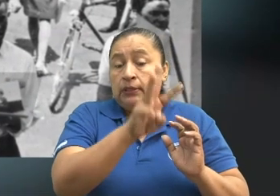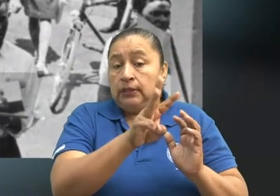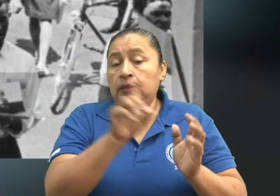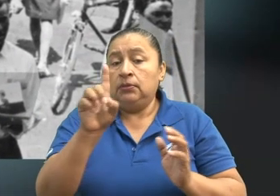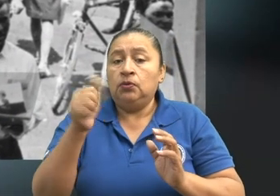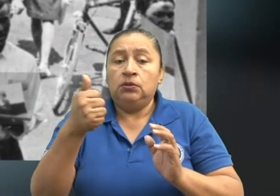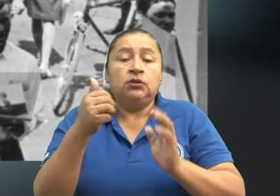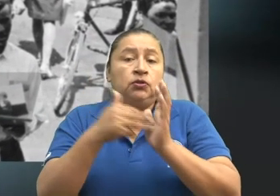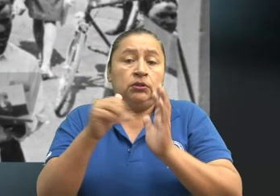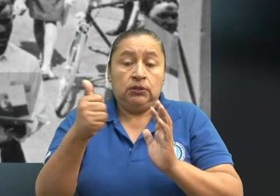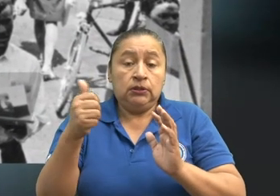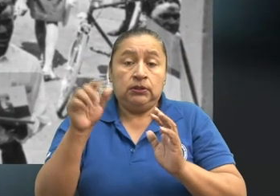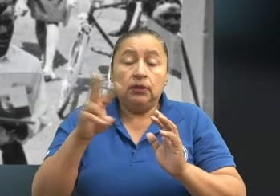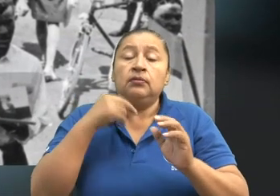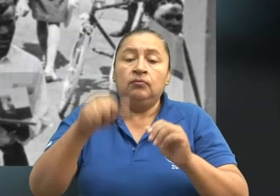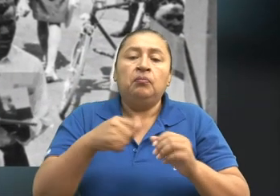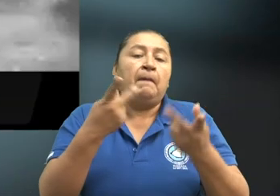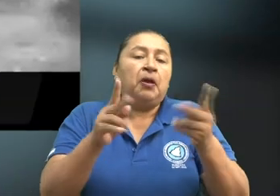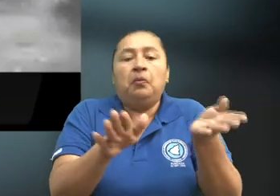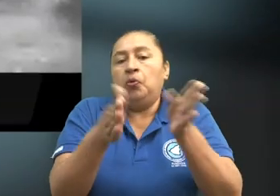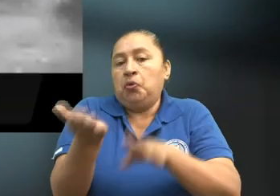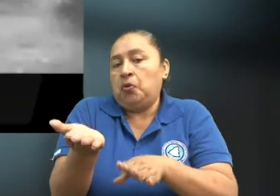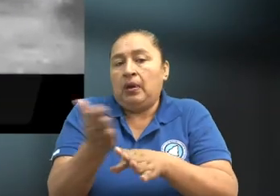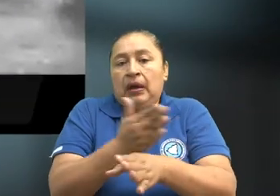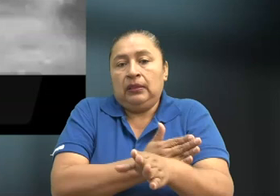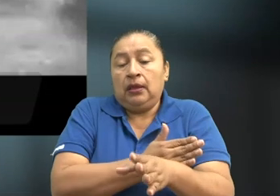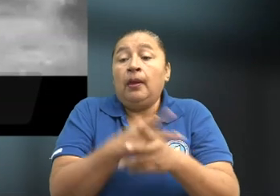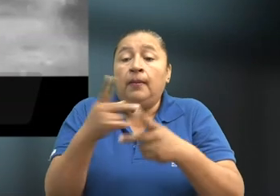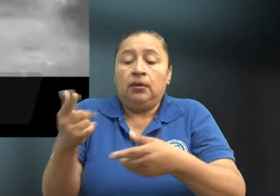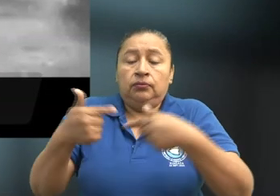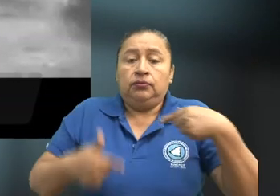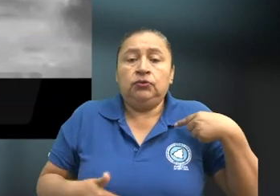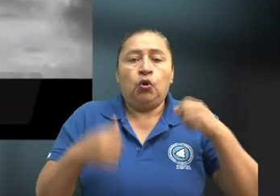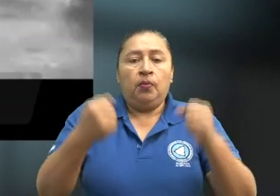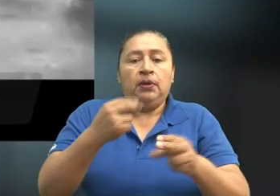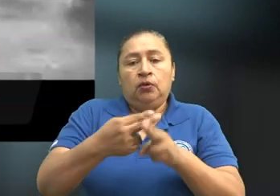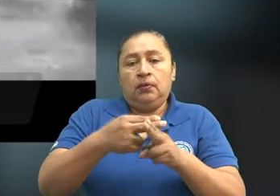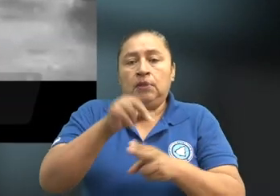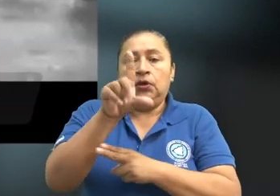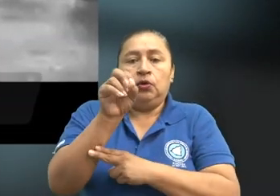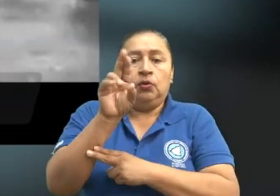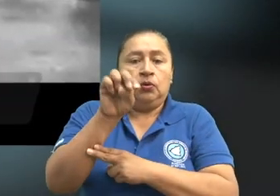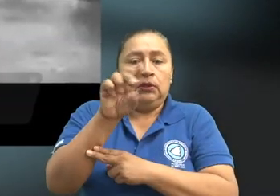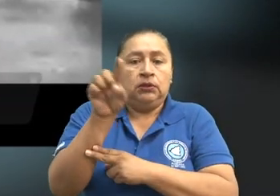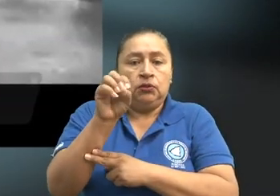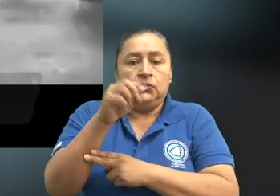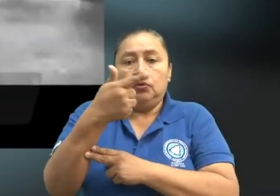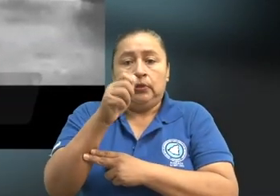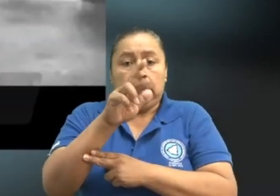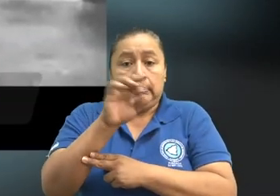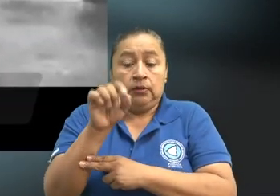periodo, ¿verdad? Y queda provisionalmente para cumplir el periodo Lorenzo Guerrero. Entonces, cuando está